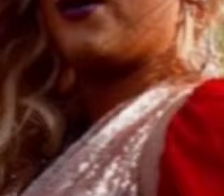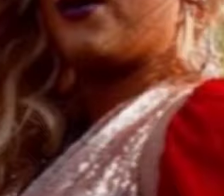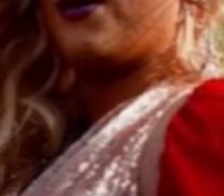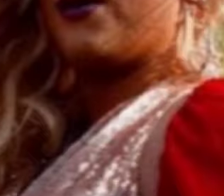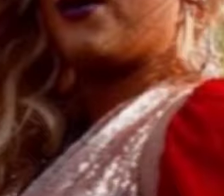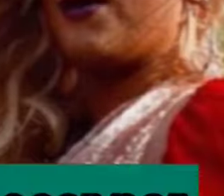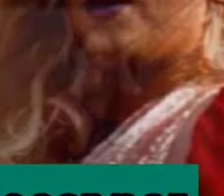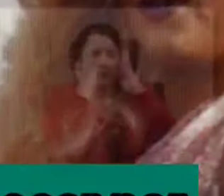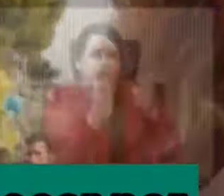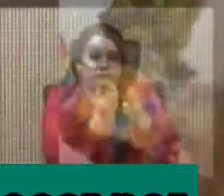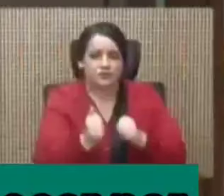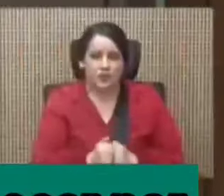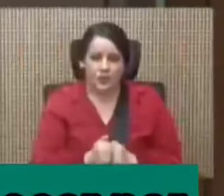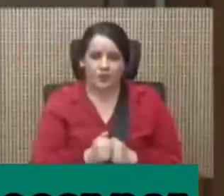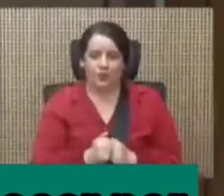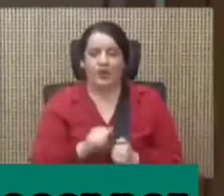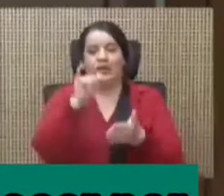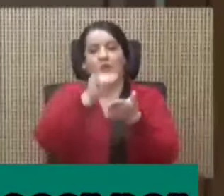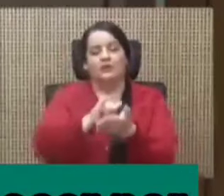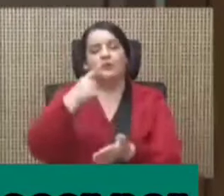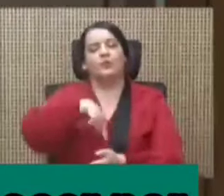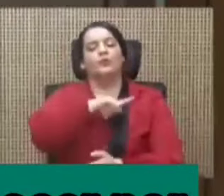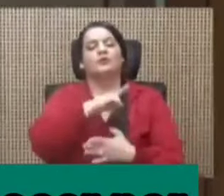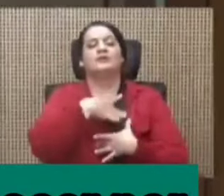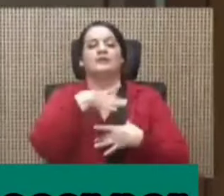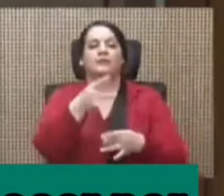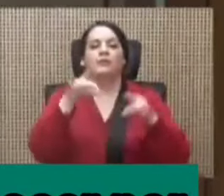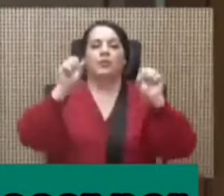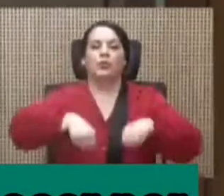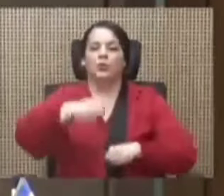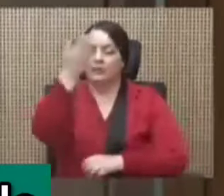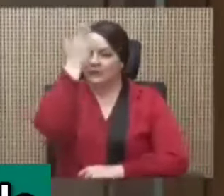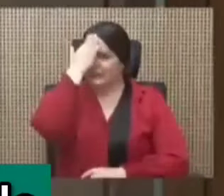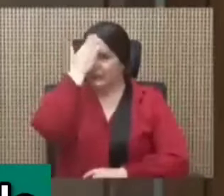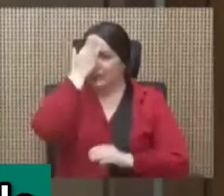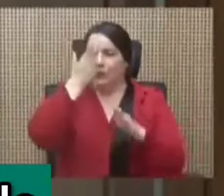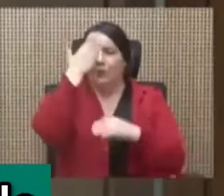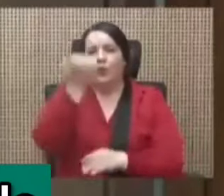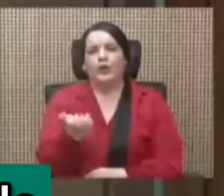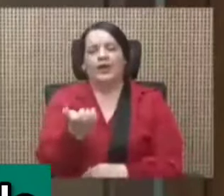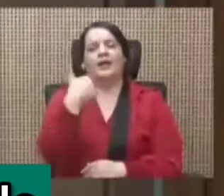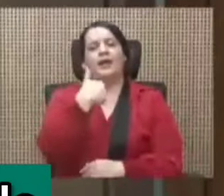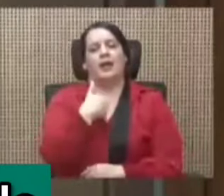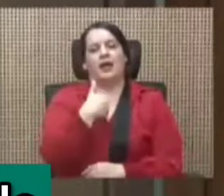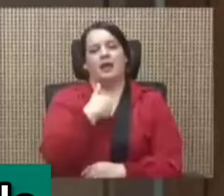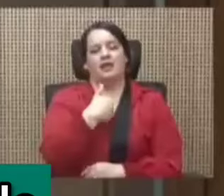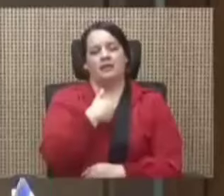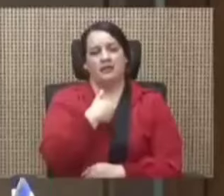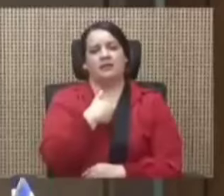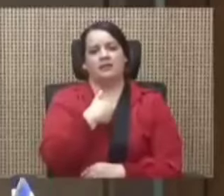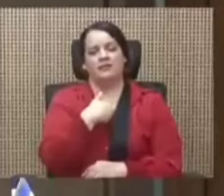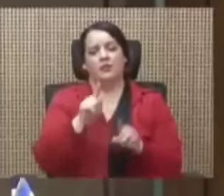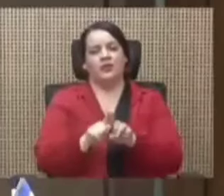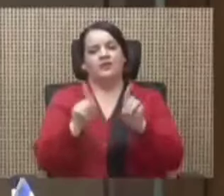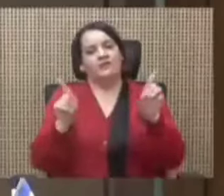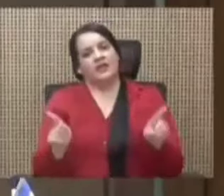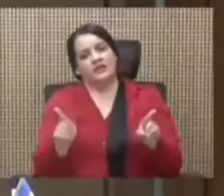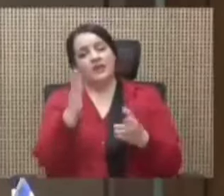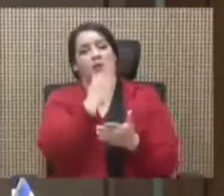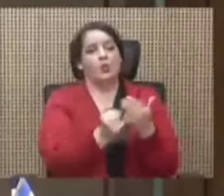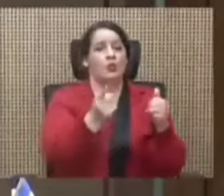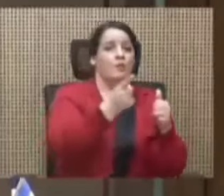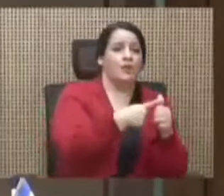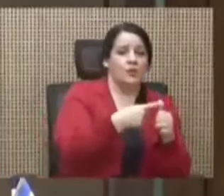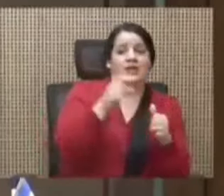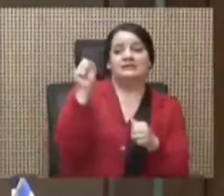atención? Eso es lo que a nosotros nos interesa poder conocer, por qué hay una discrepancia en la atención de para unos prioridad y